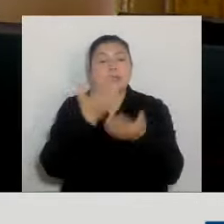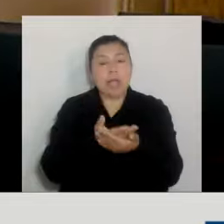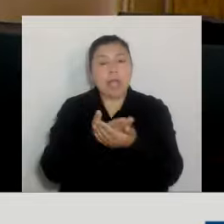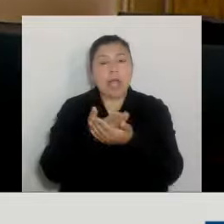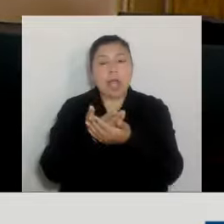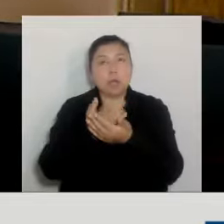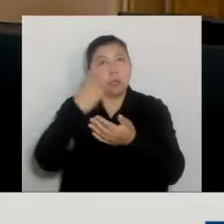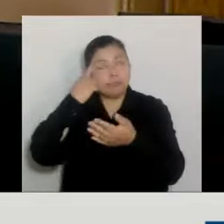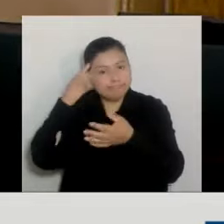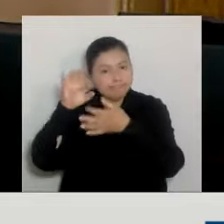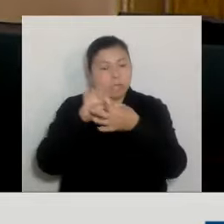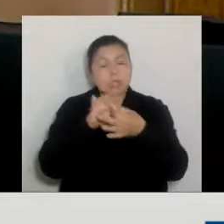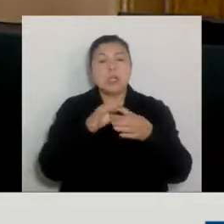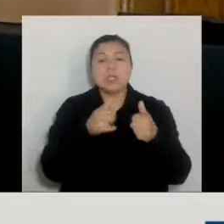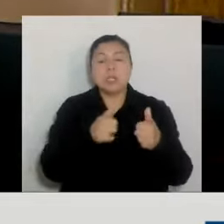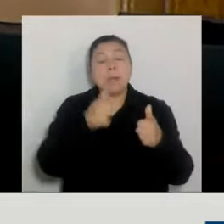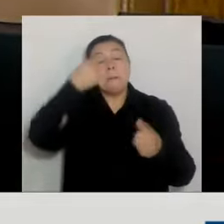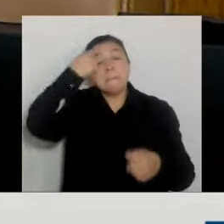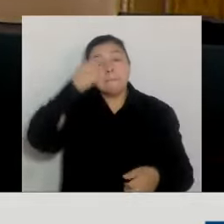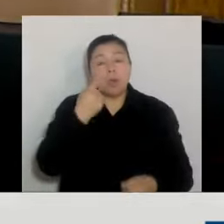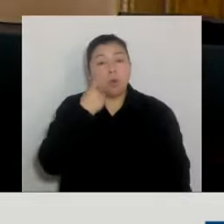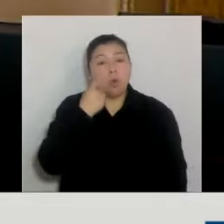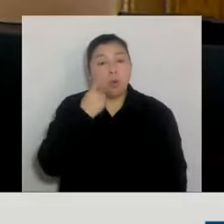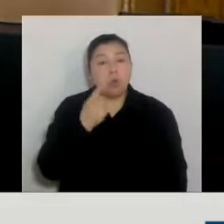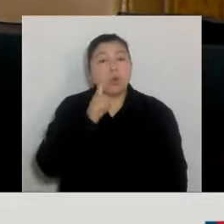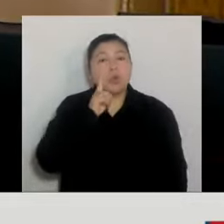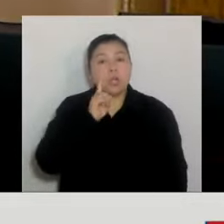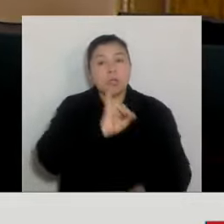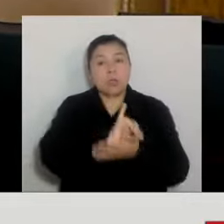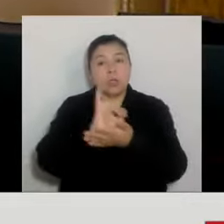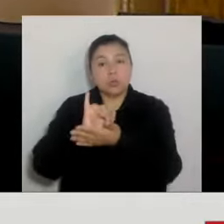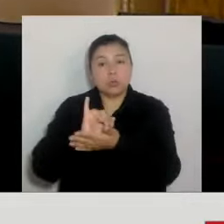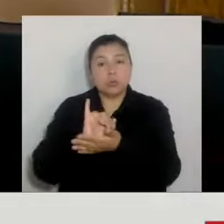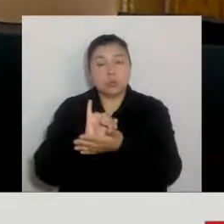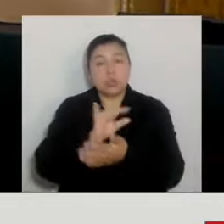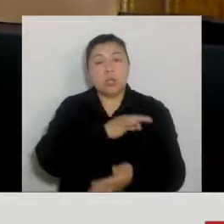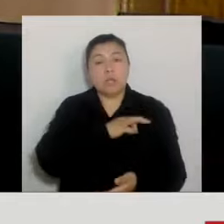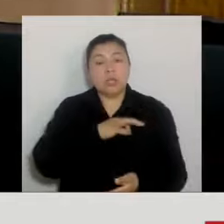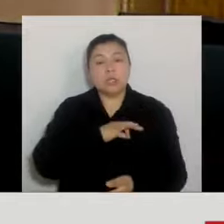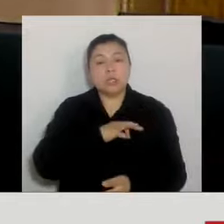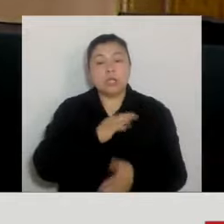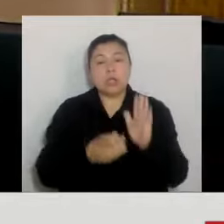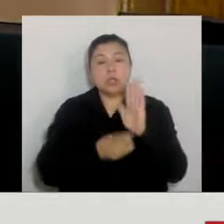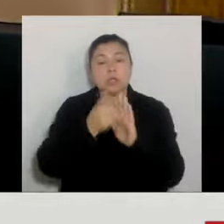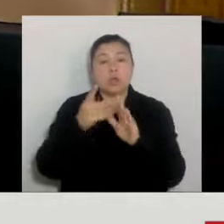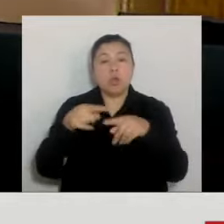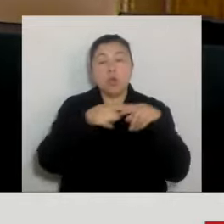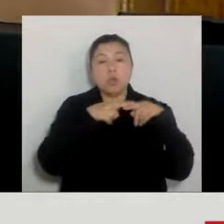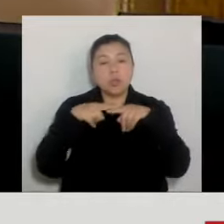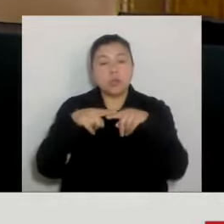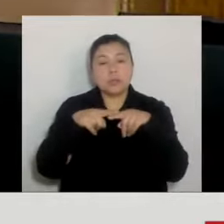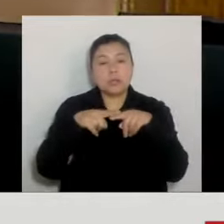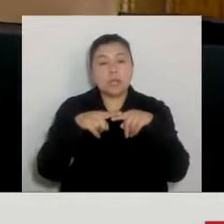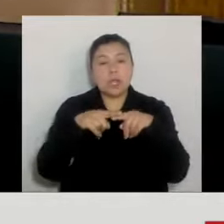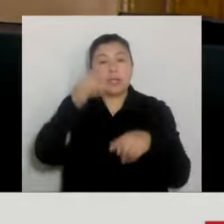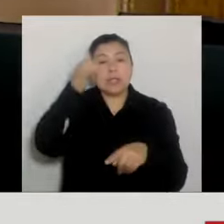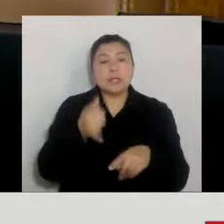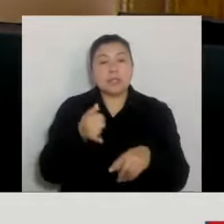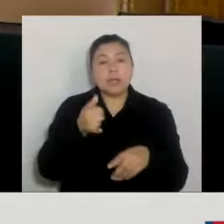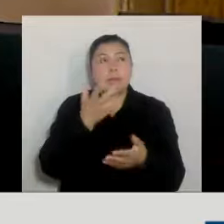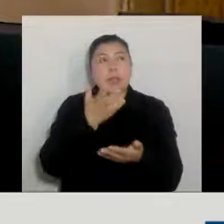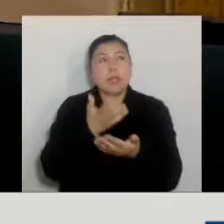coincidencia pero ojo tenemos organismos como el Ministerio de desarrollo social que siempre había sido el de